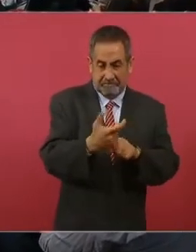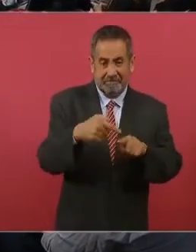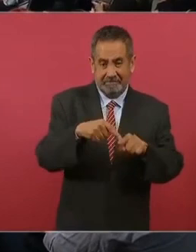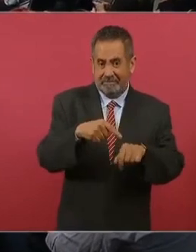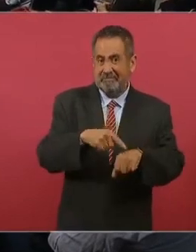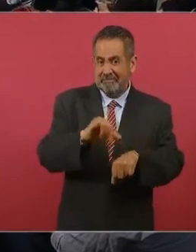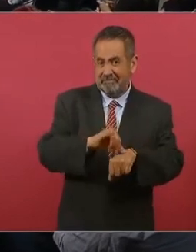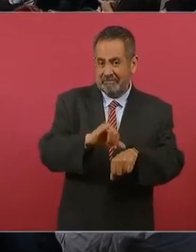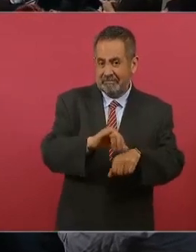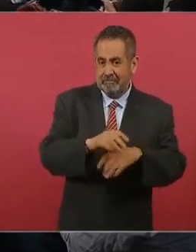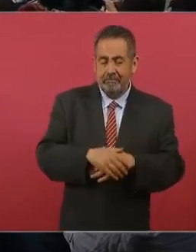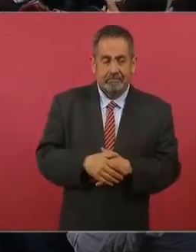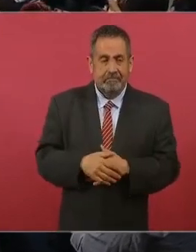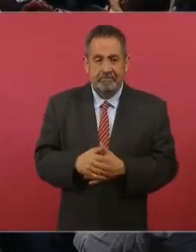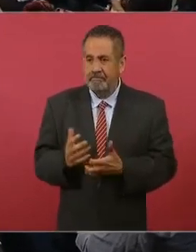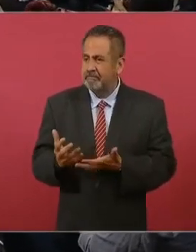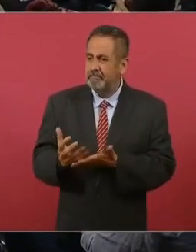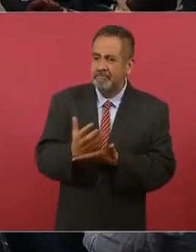¿No tienen llenadera?